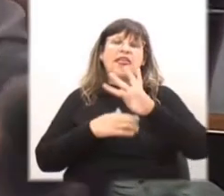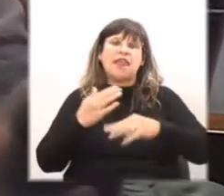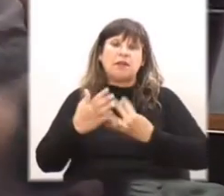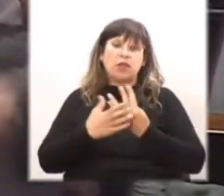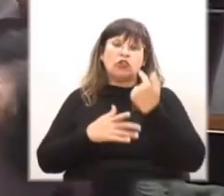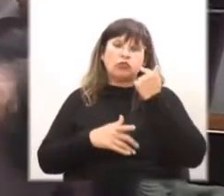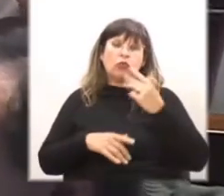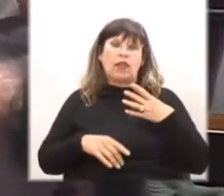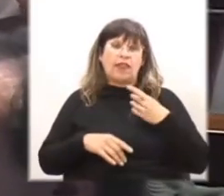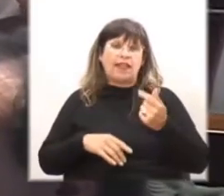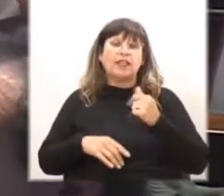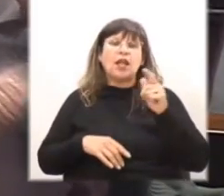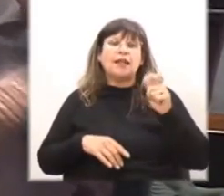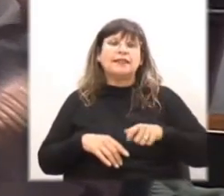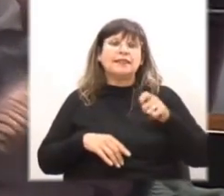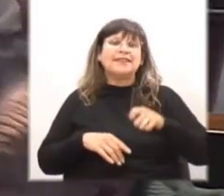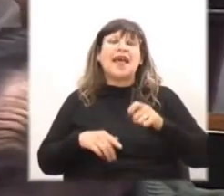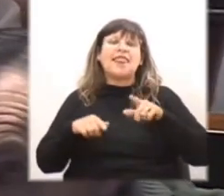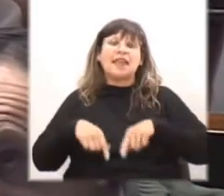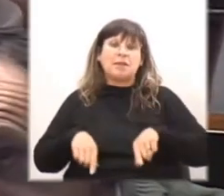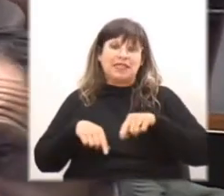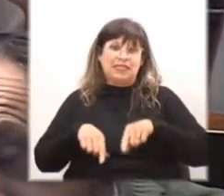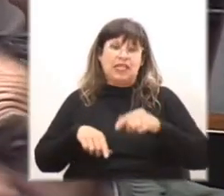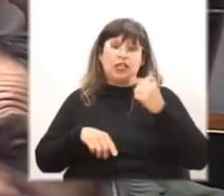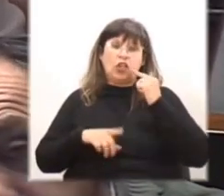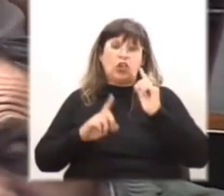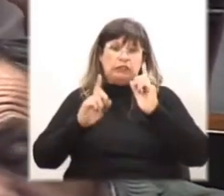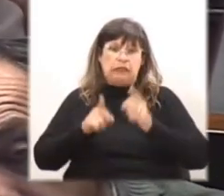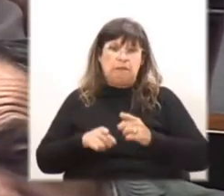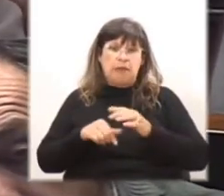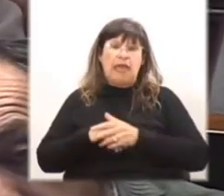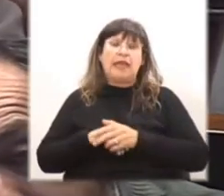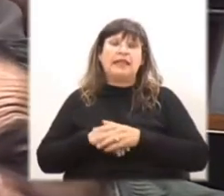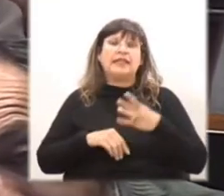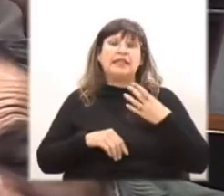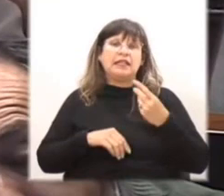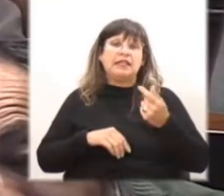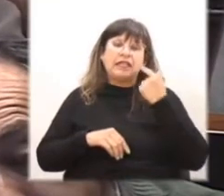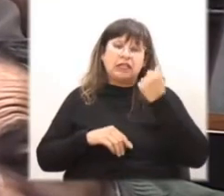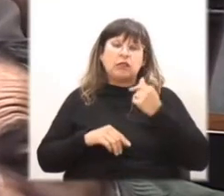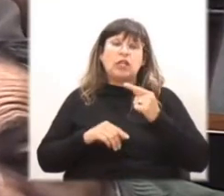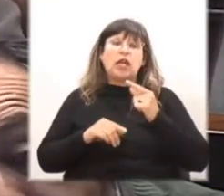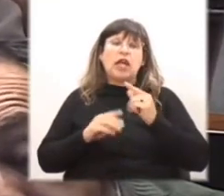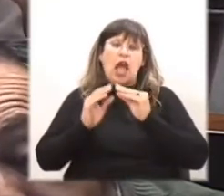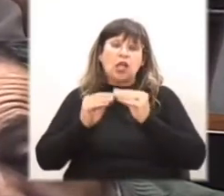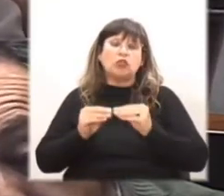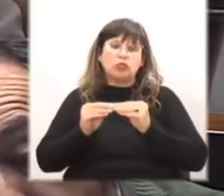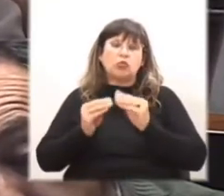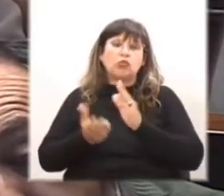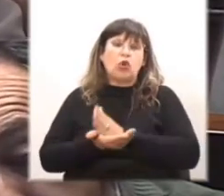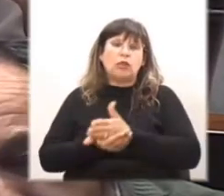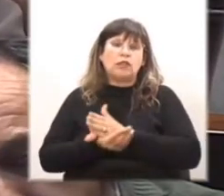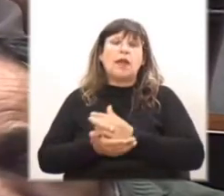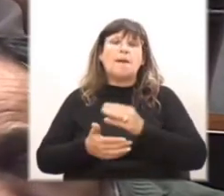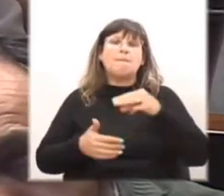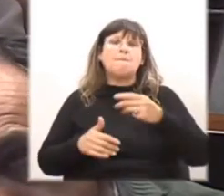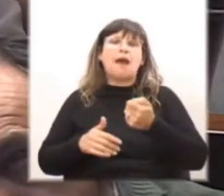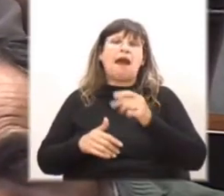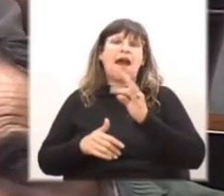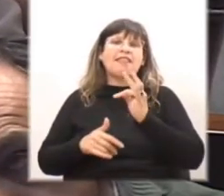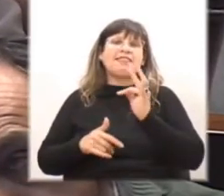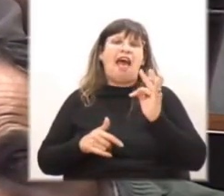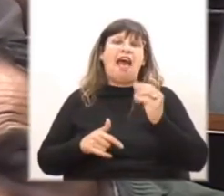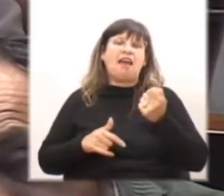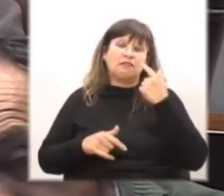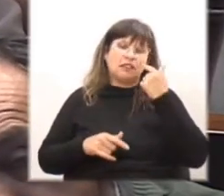director de Jurídica del Ministerio y a su vez director de Asuntos Limítrofes, el doctor Carlos Mata. Entonces